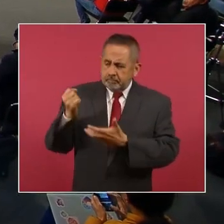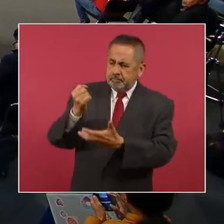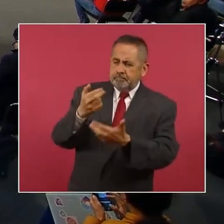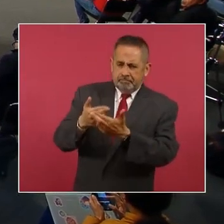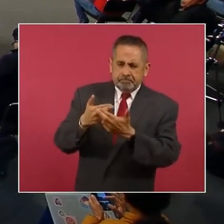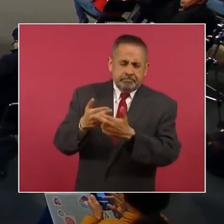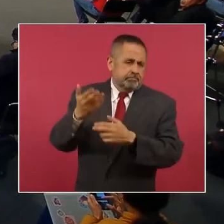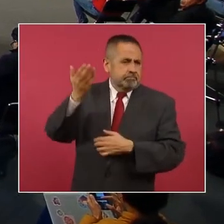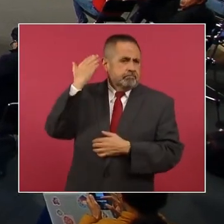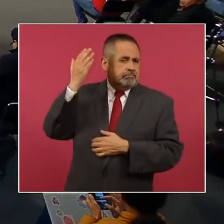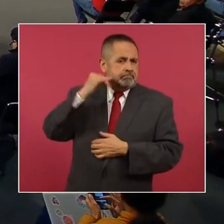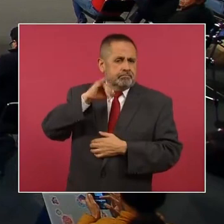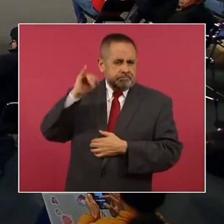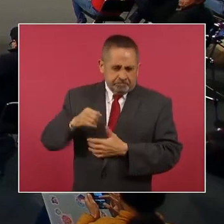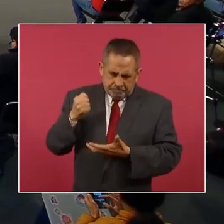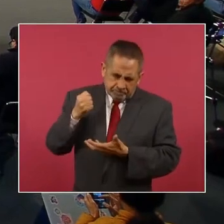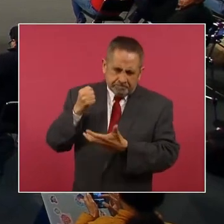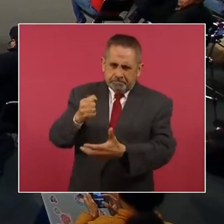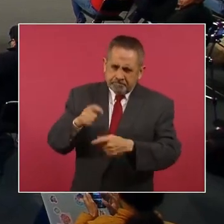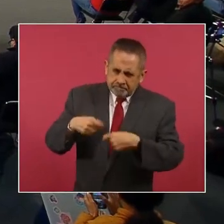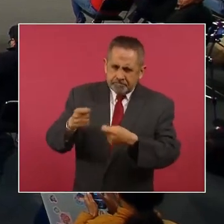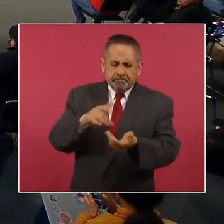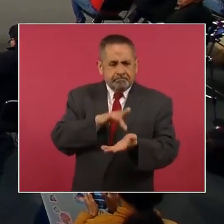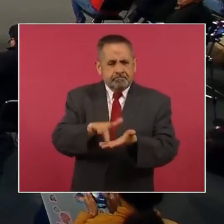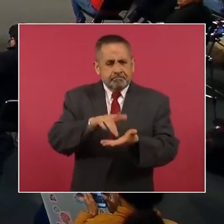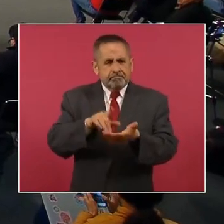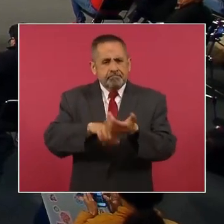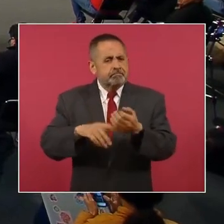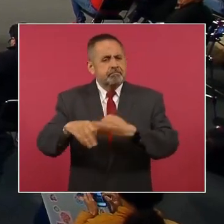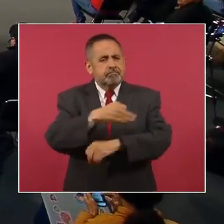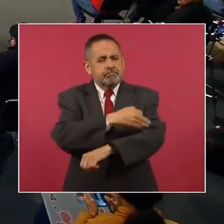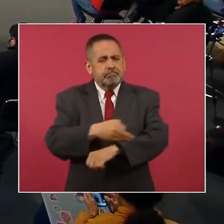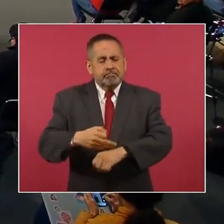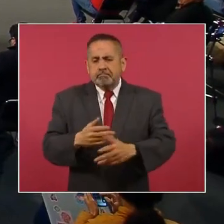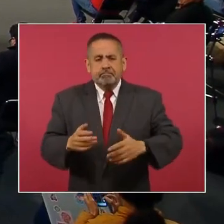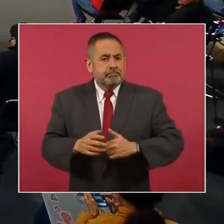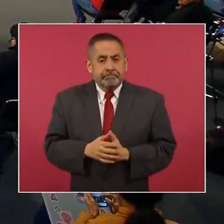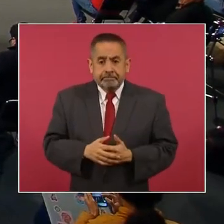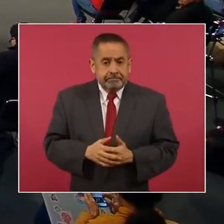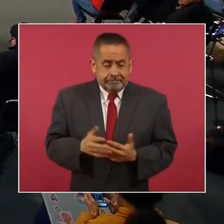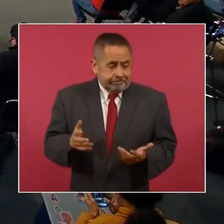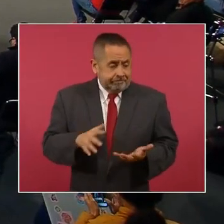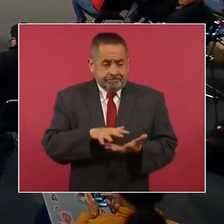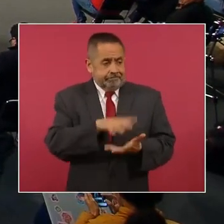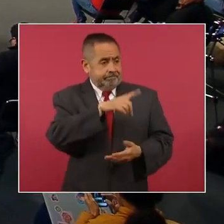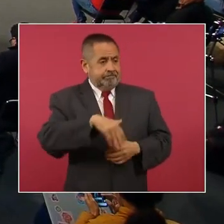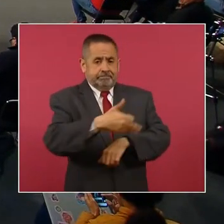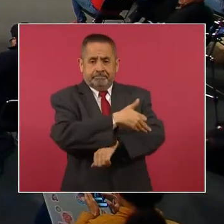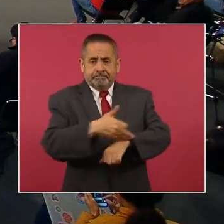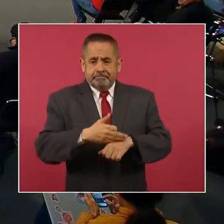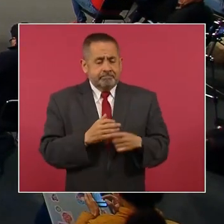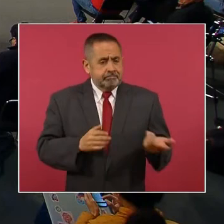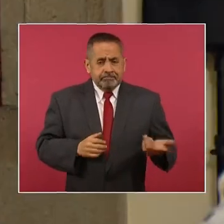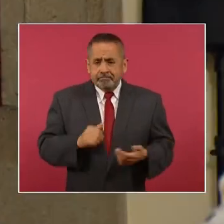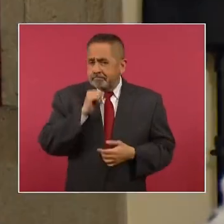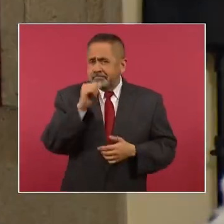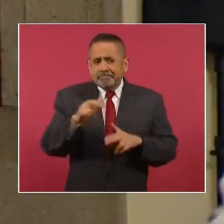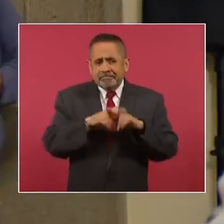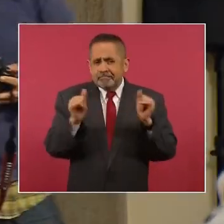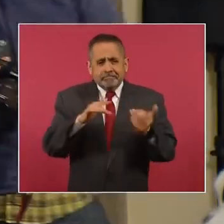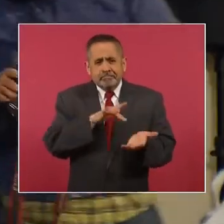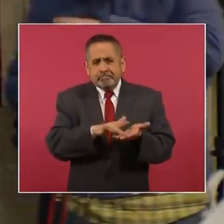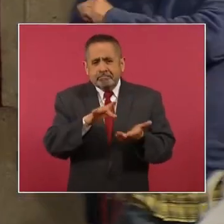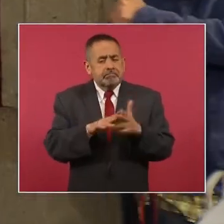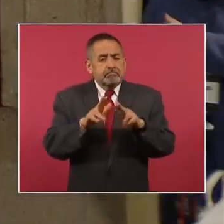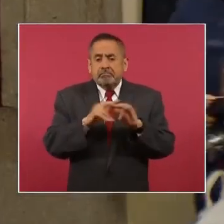¿no? Como nunca, para los apoyos a las familias. La mayoría de los integrantes todavía no tienen